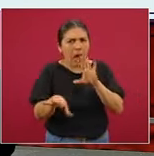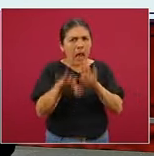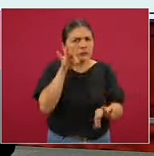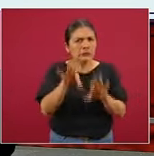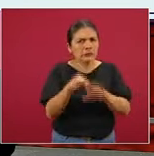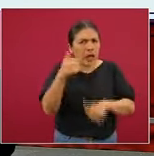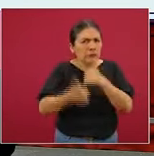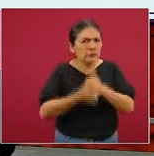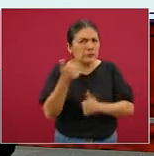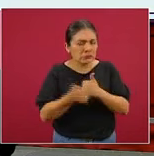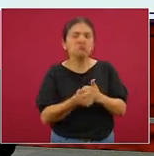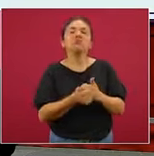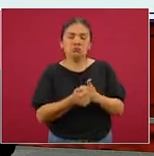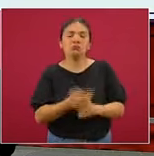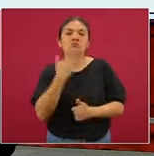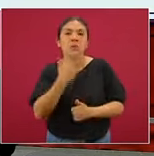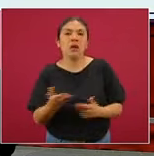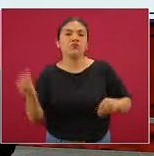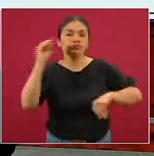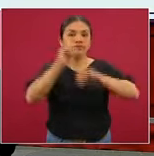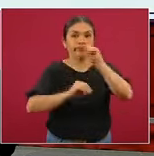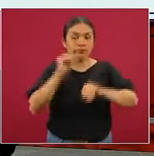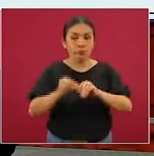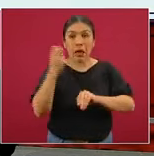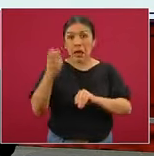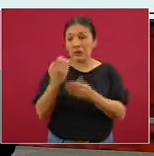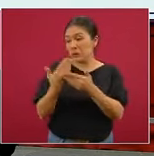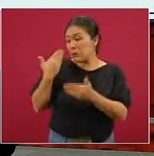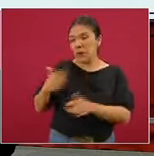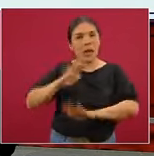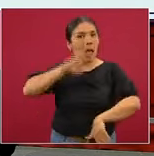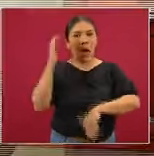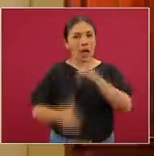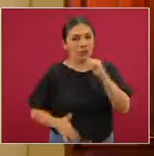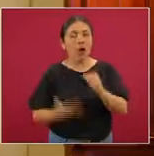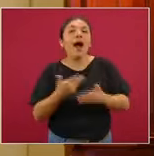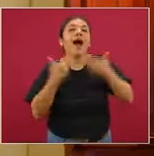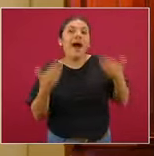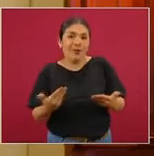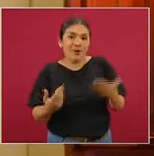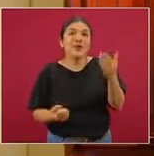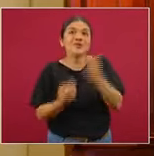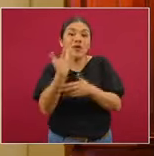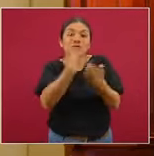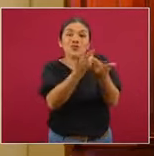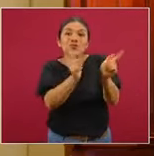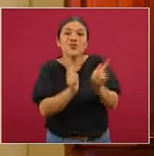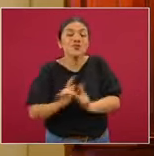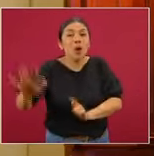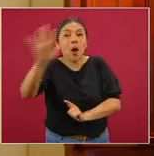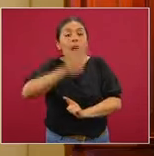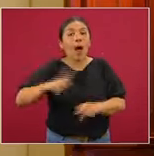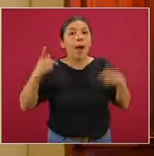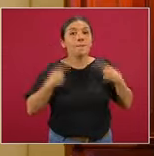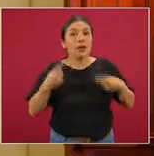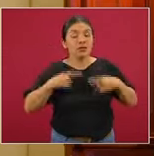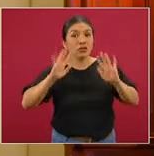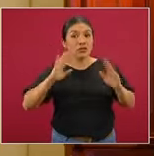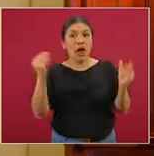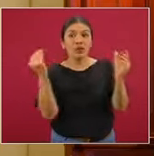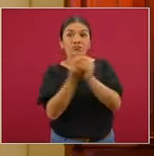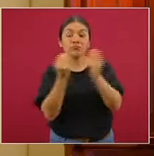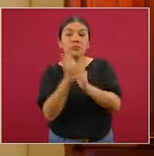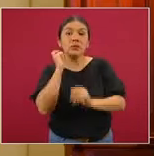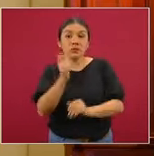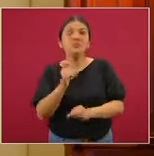manera adecuada los casos. Esto ya terminó y es por eso entonces que ahora todo este grupo de personas que ya fueron clasificadas